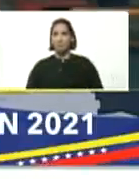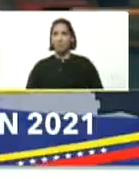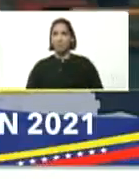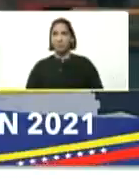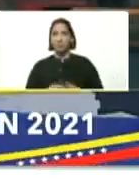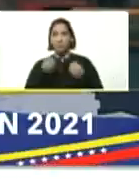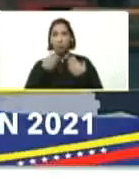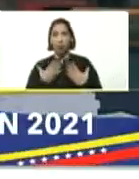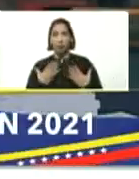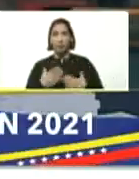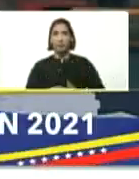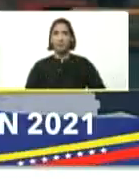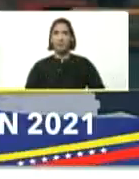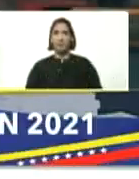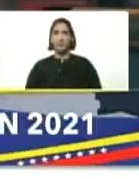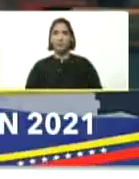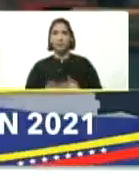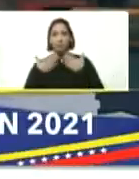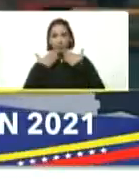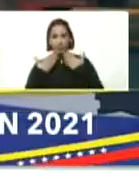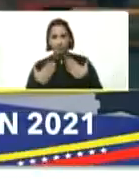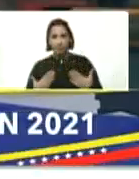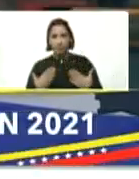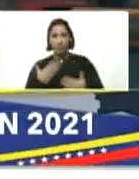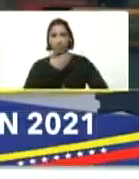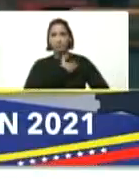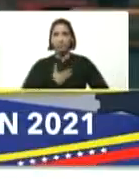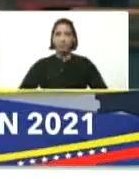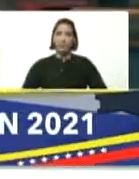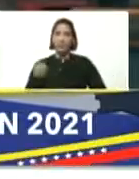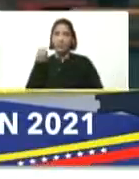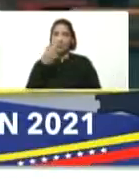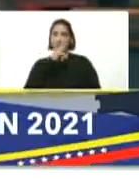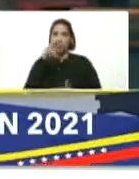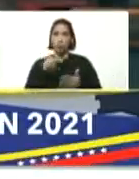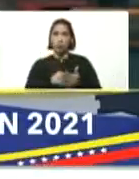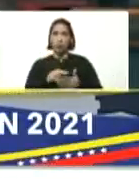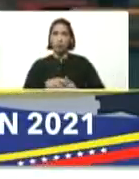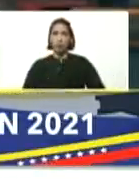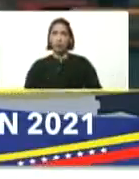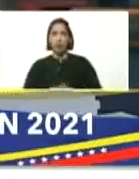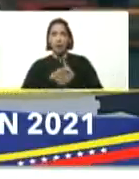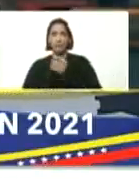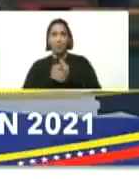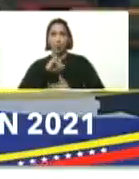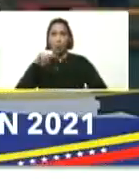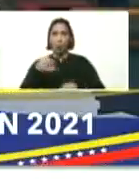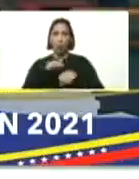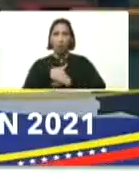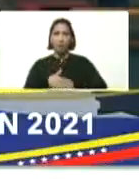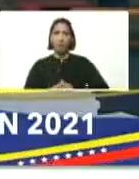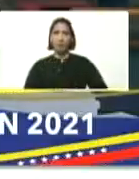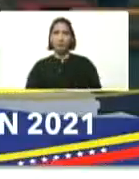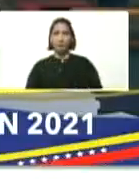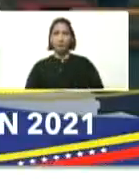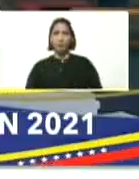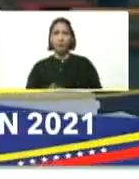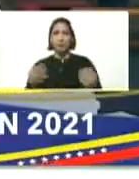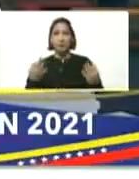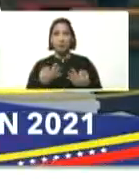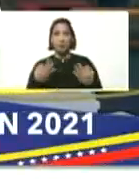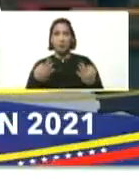Bueno, fíjense ustedes, gracias, presidente de la Asamblea Nacional, compañero Jorge Rodríguez. Siempre sus